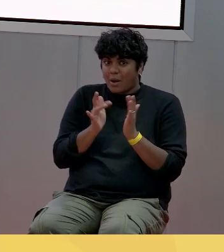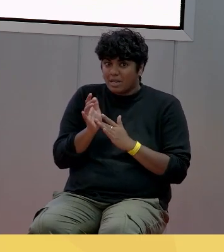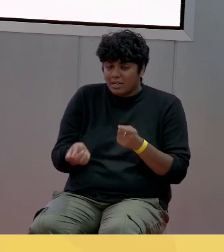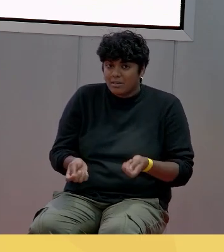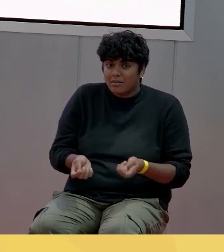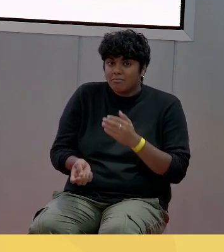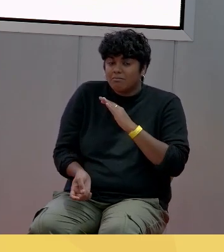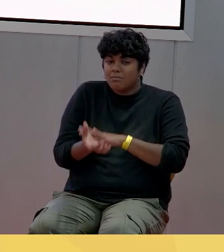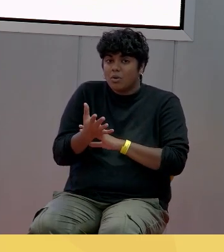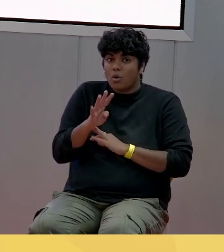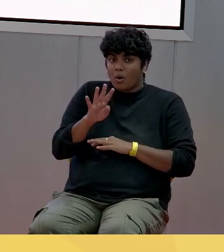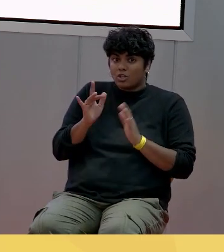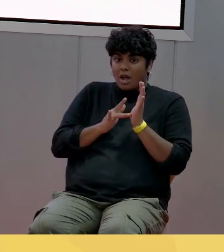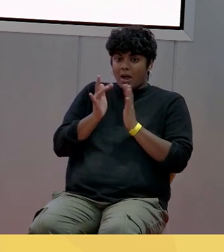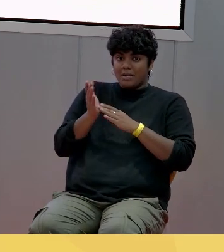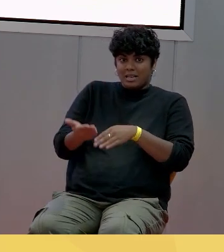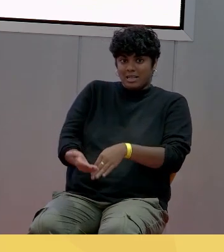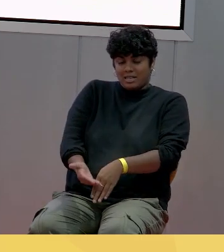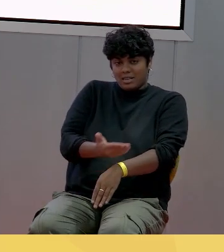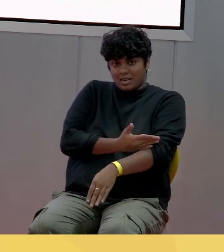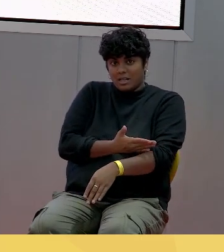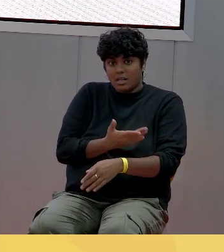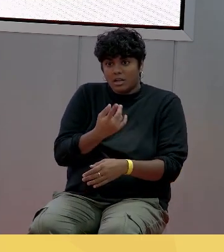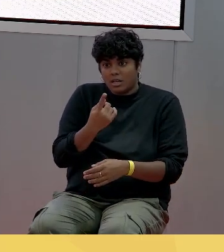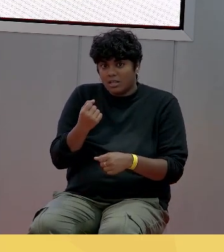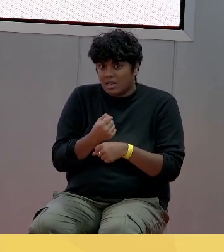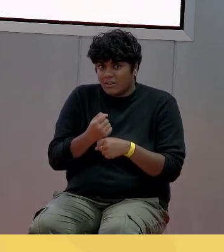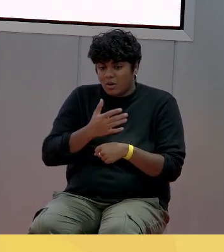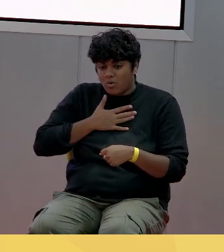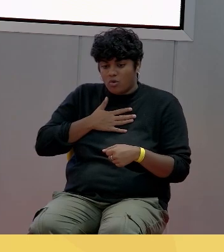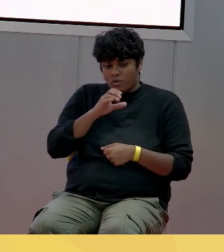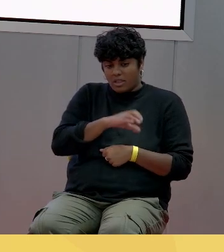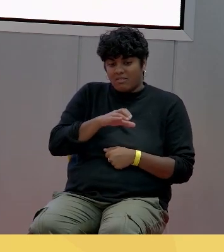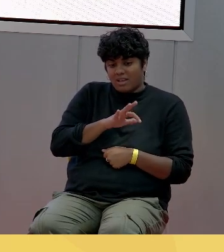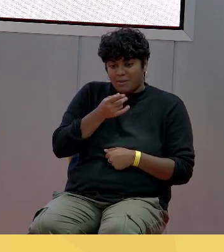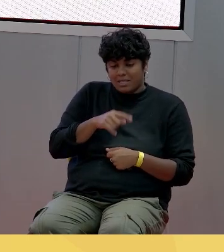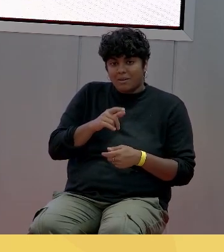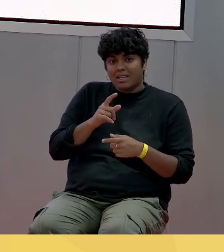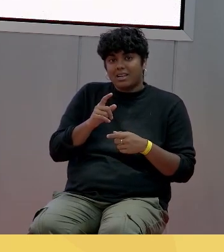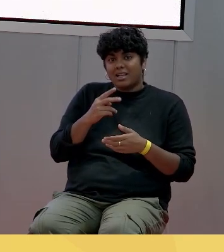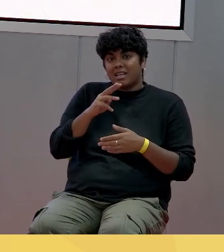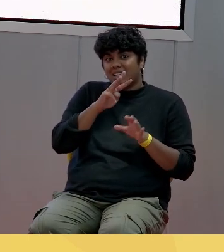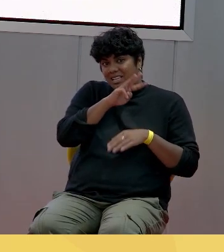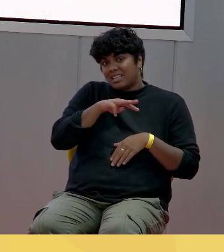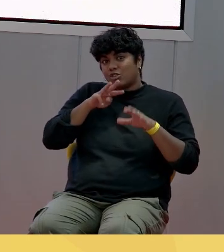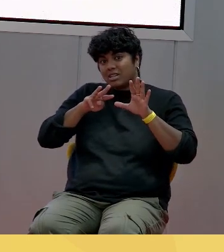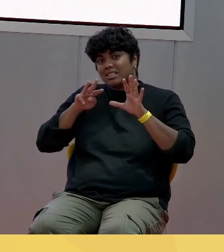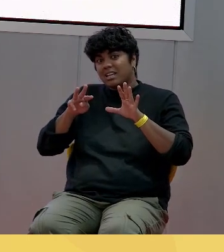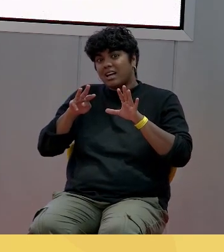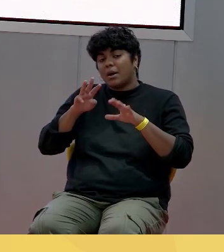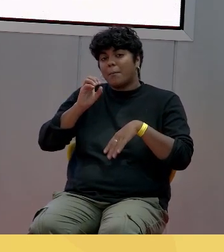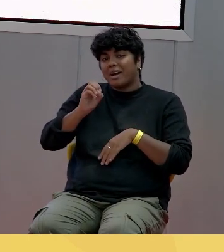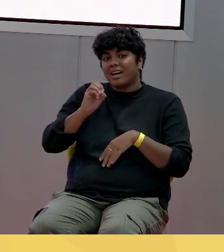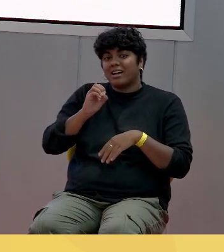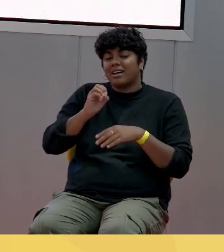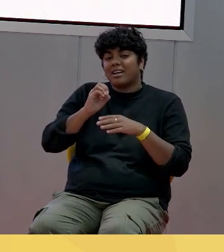el 24 de abril esta persona, además de hacer su propio trabajo de neurocientífica, había tenido tiempo de leerse las 380 páginas, analizarlo